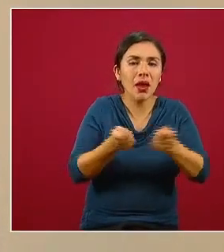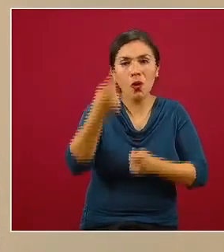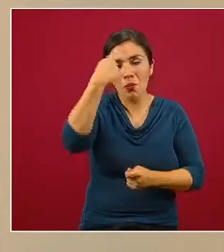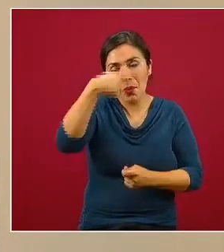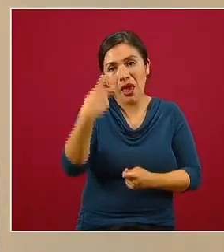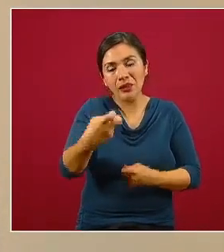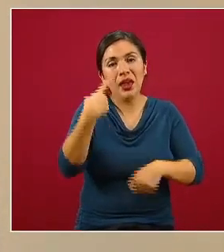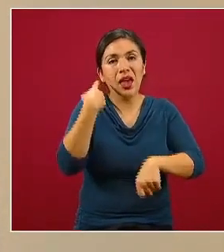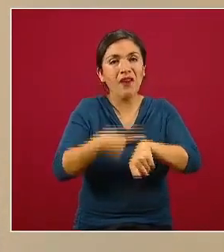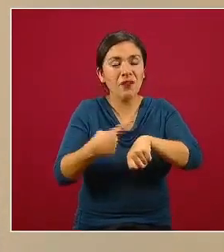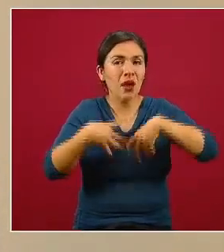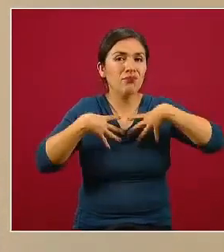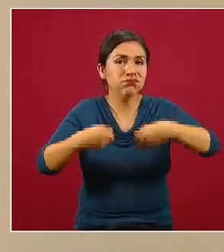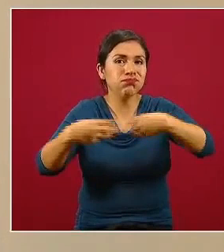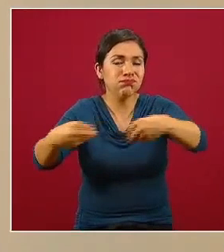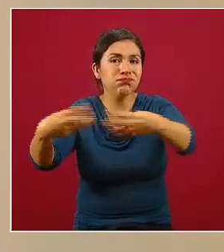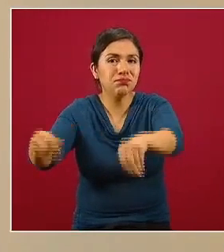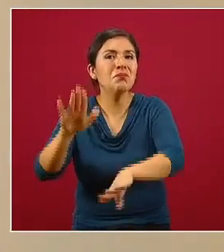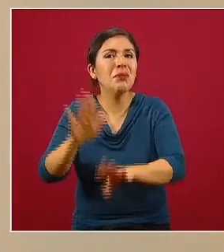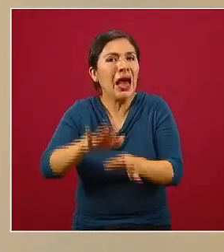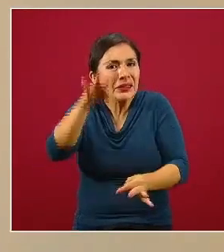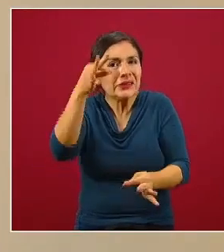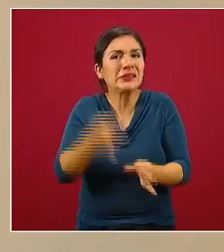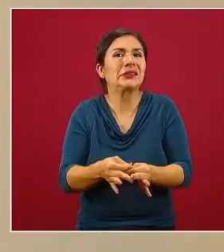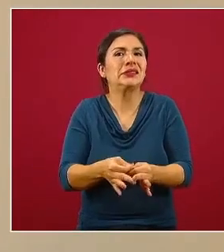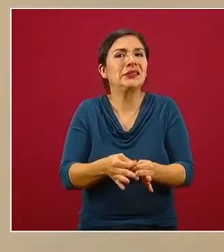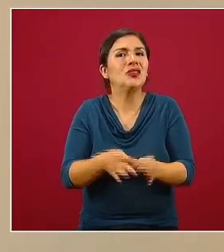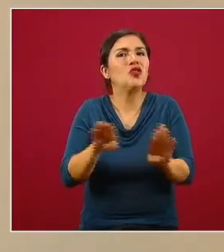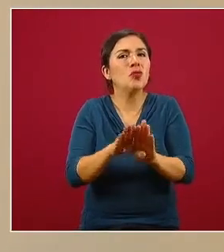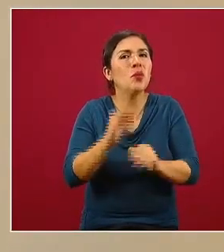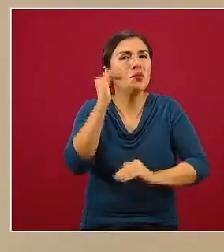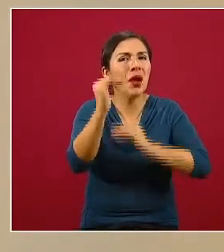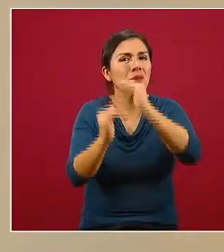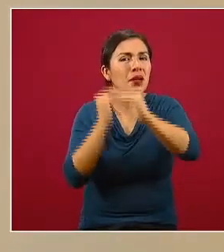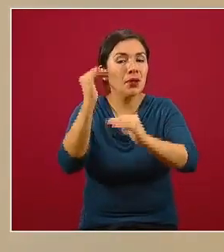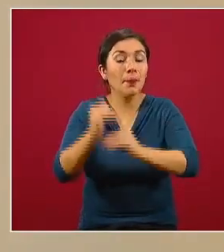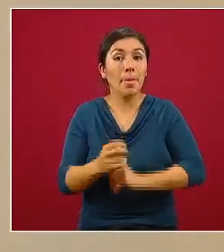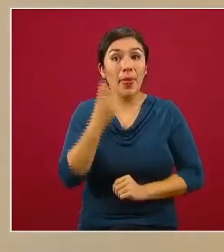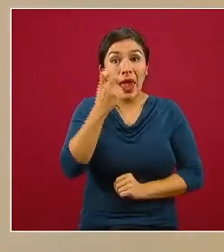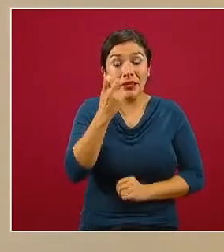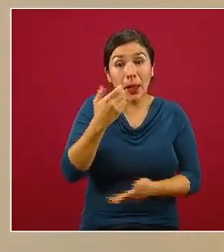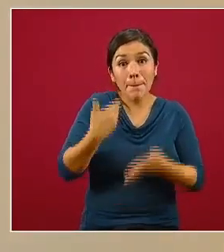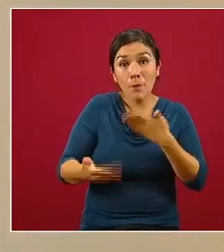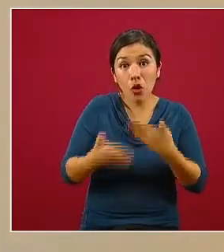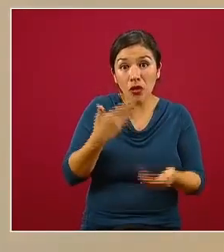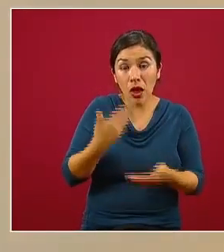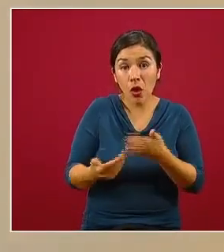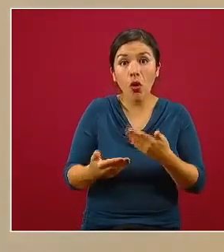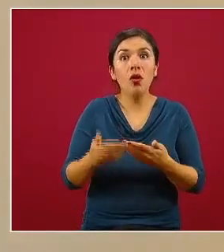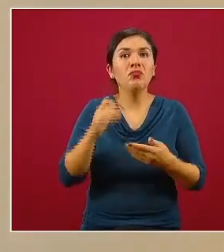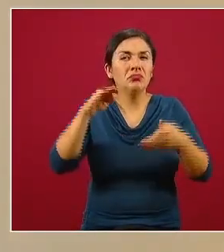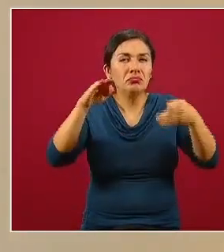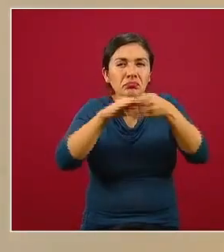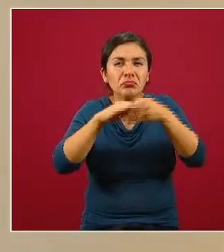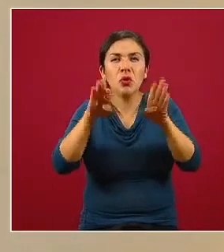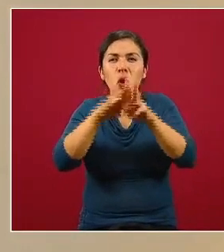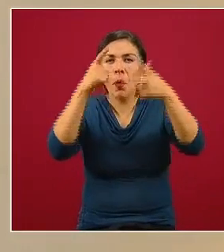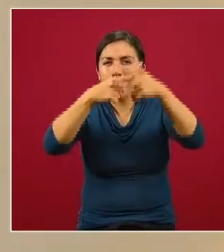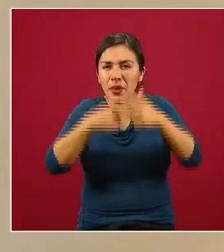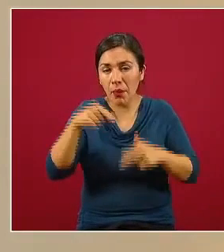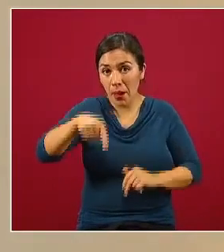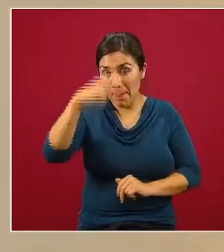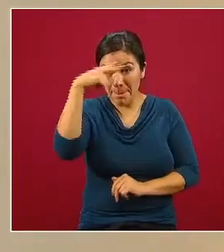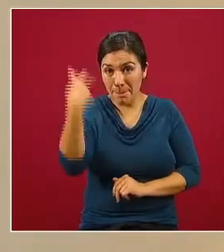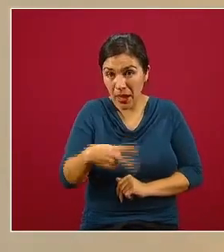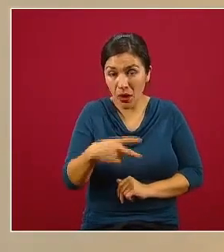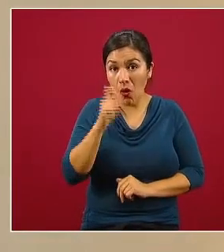también más pues escalonado. Entonces, esta modelación dinámica matemática de la pandemia en